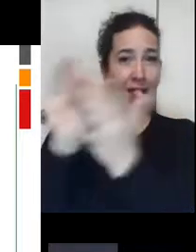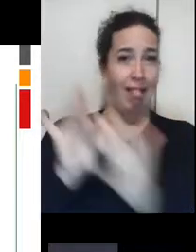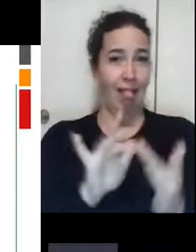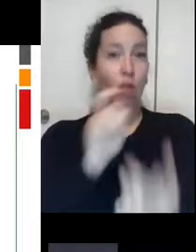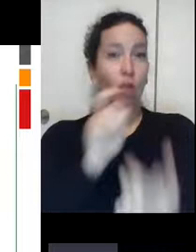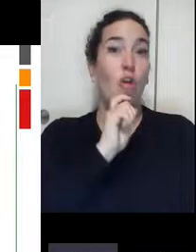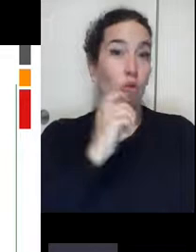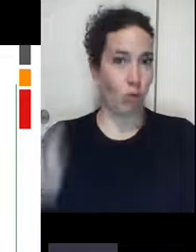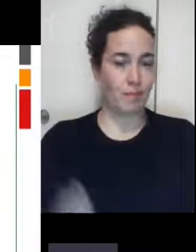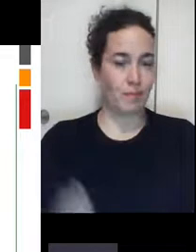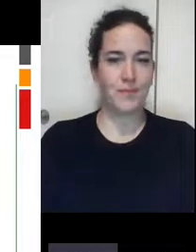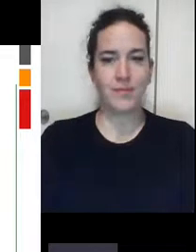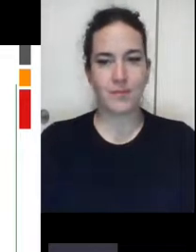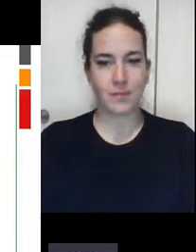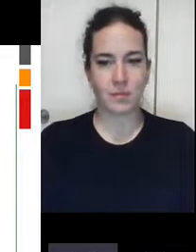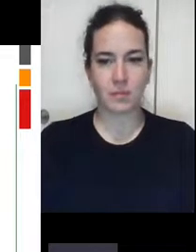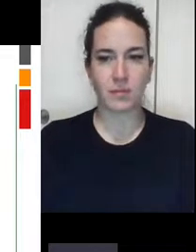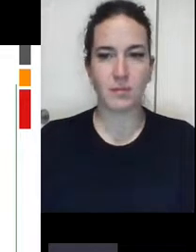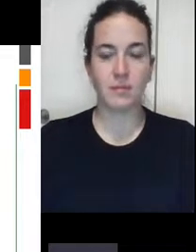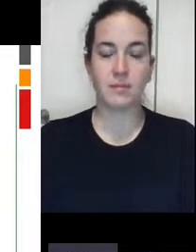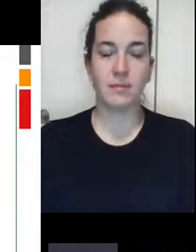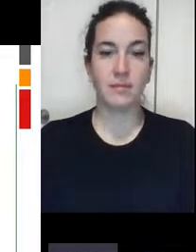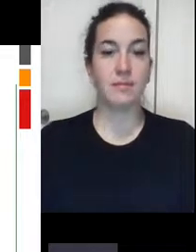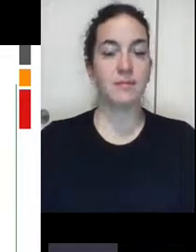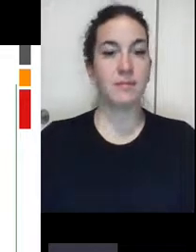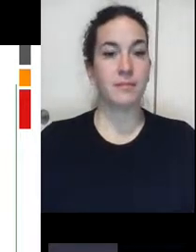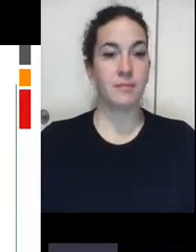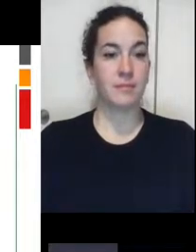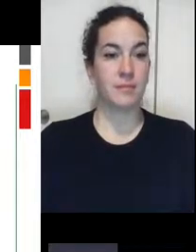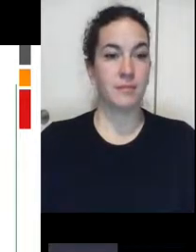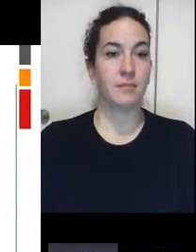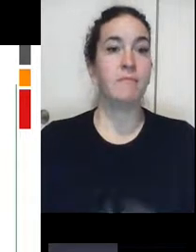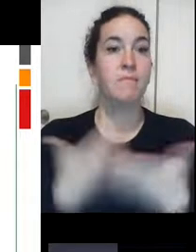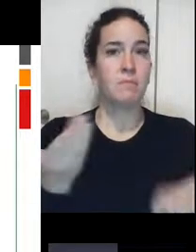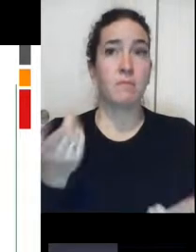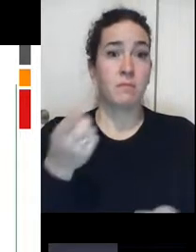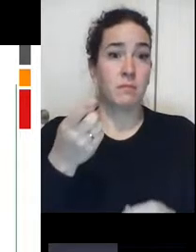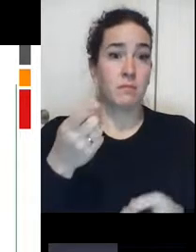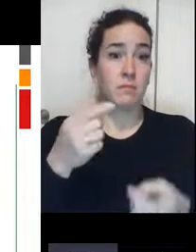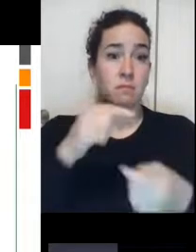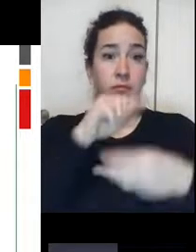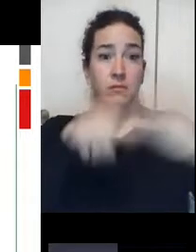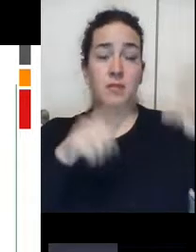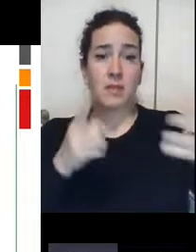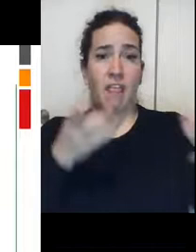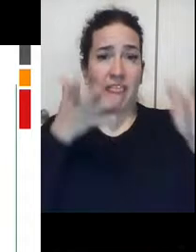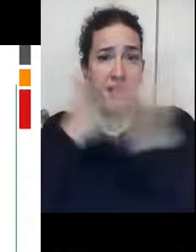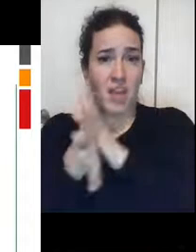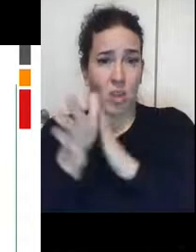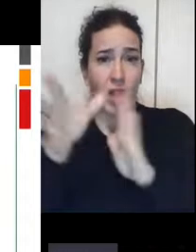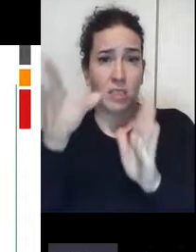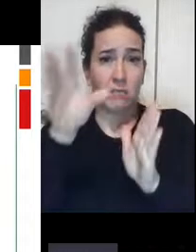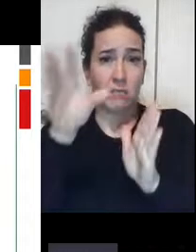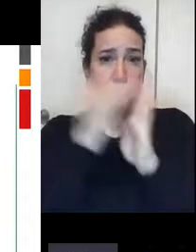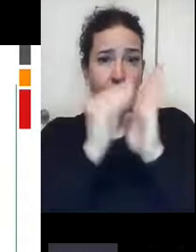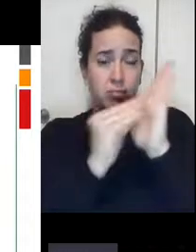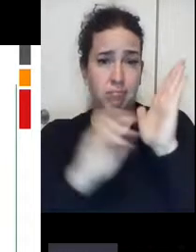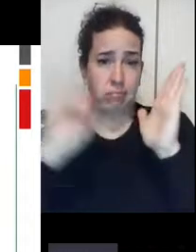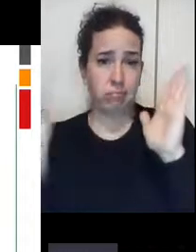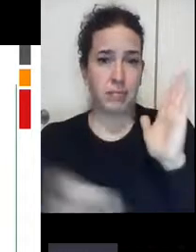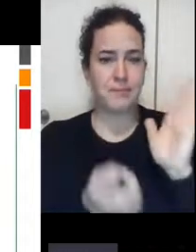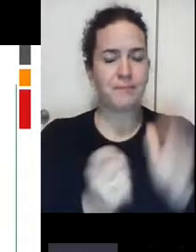bueno, recogiendo así distintas definiciones, esto no pasa. ¿Qué pasa?